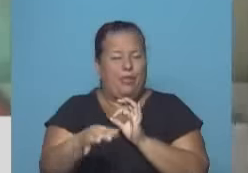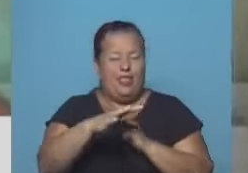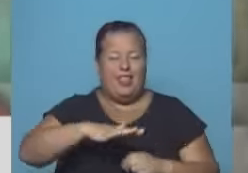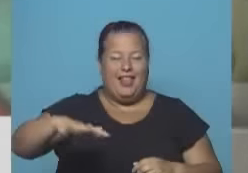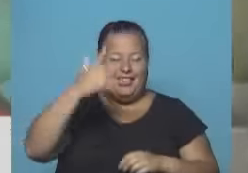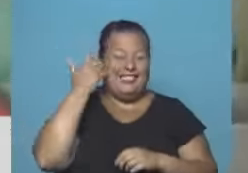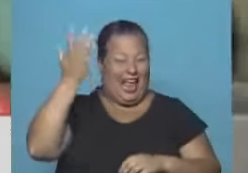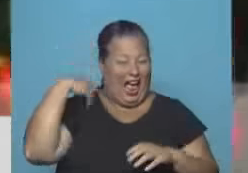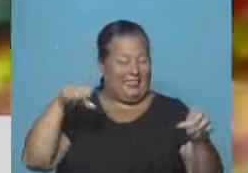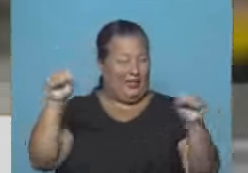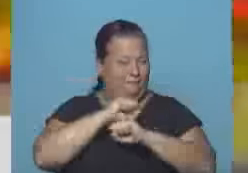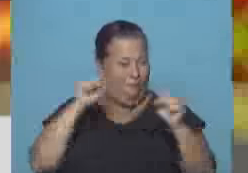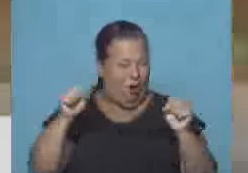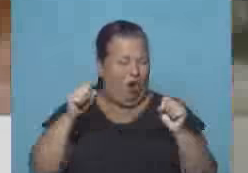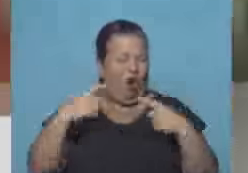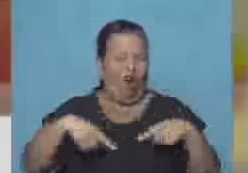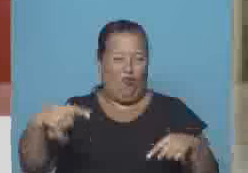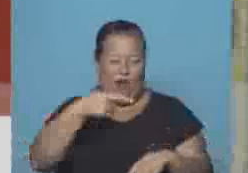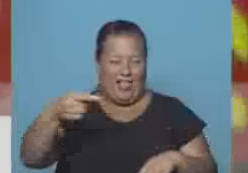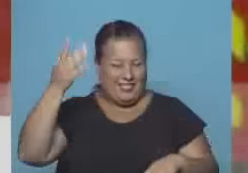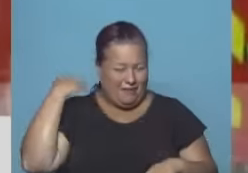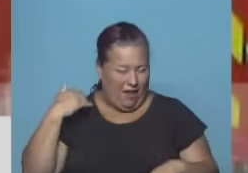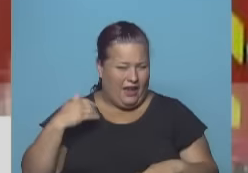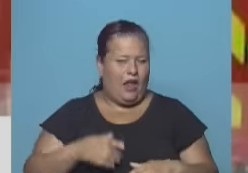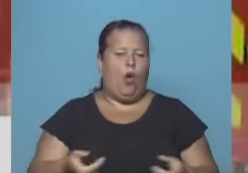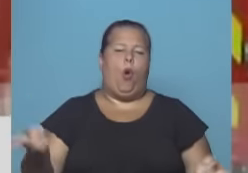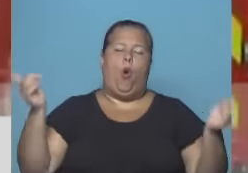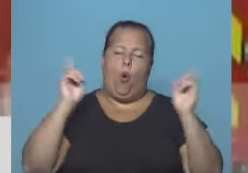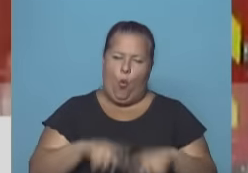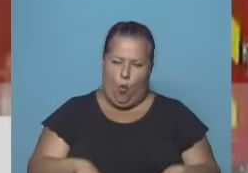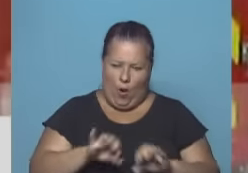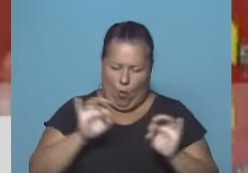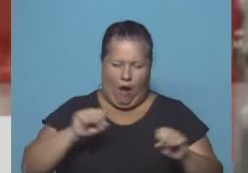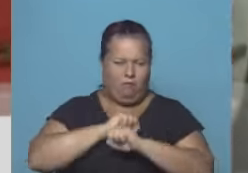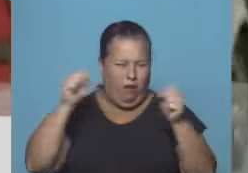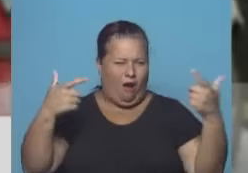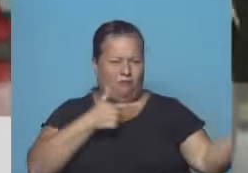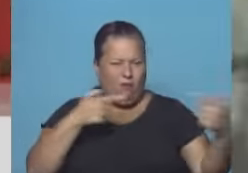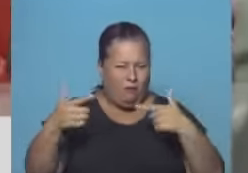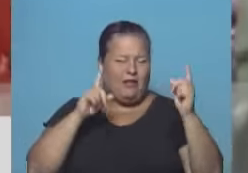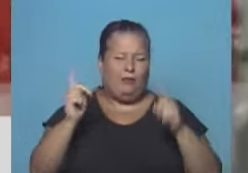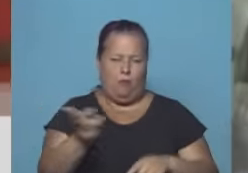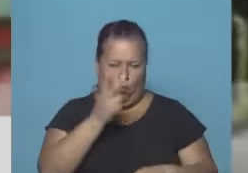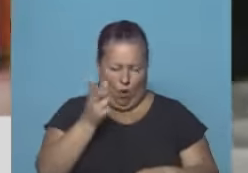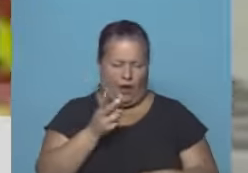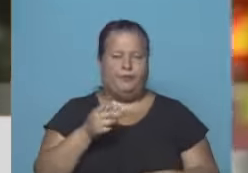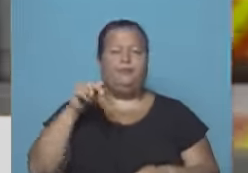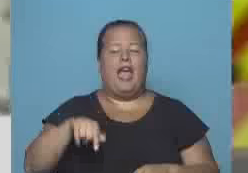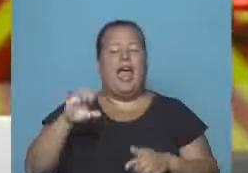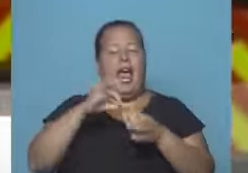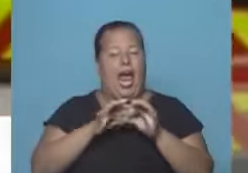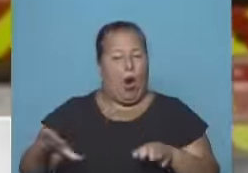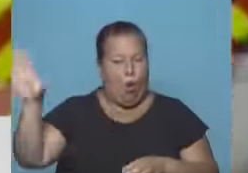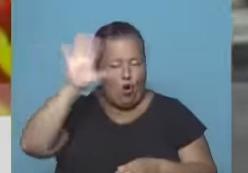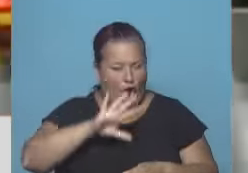ya explotaron artefactos la semana pasada, volvió a darse situación, explosiones, tiroteo y también muerte. Bueno, se está dando en Europa, en